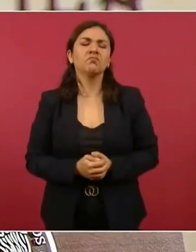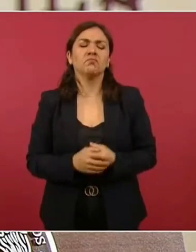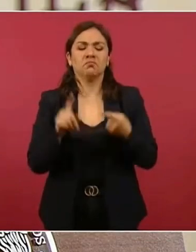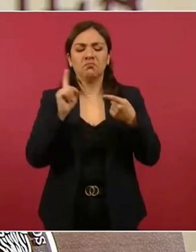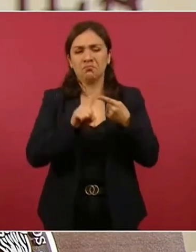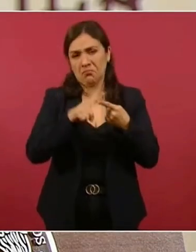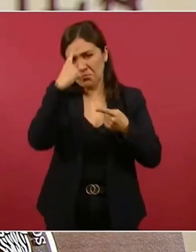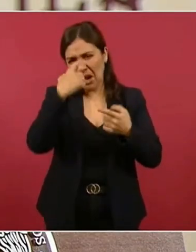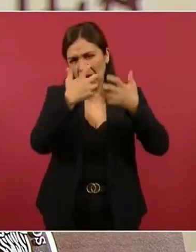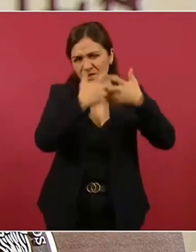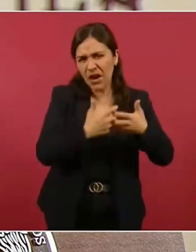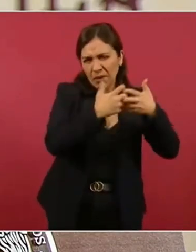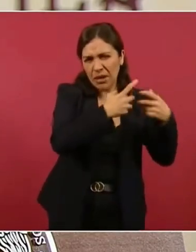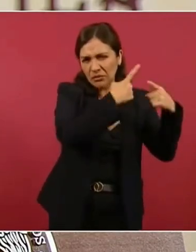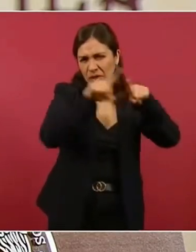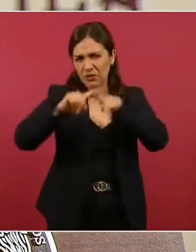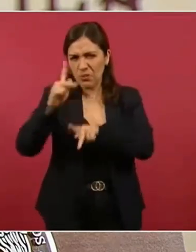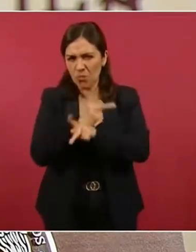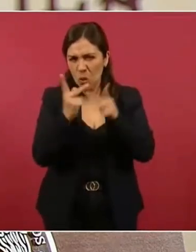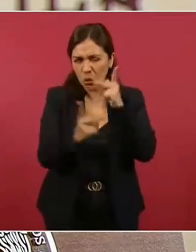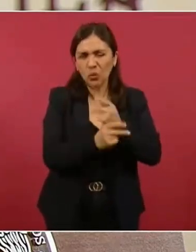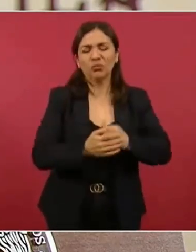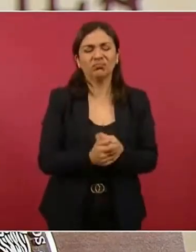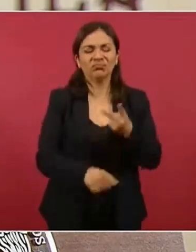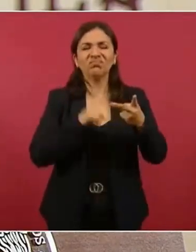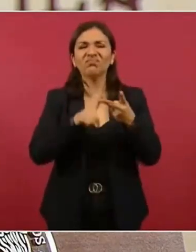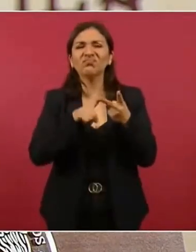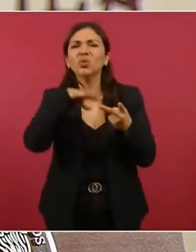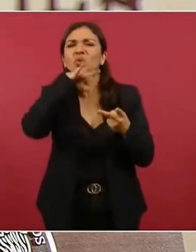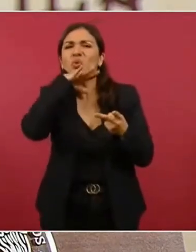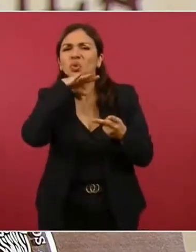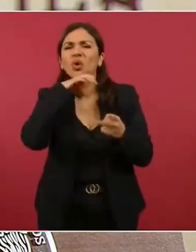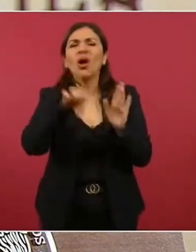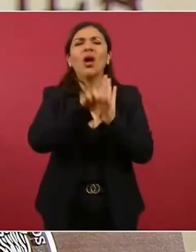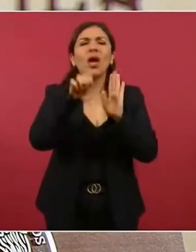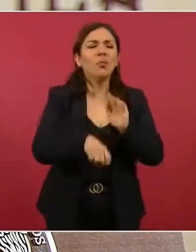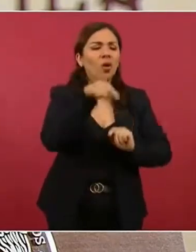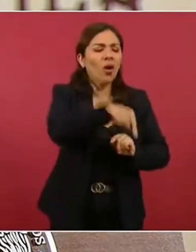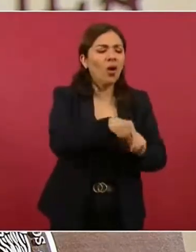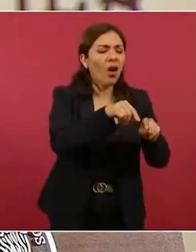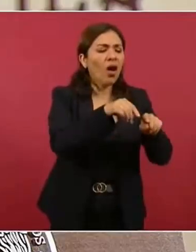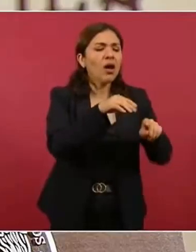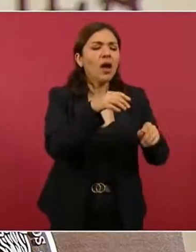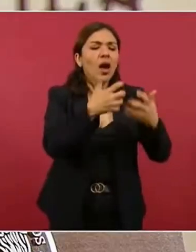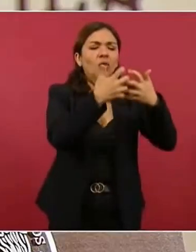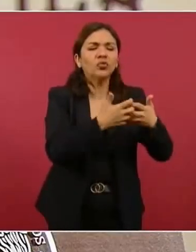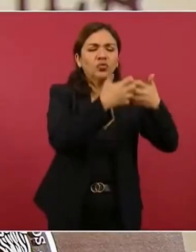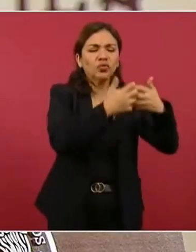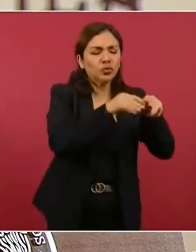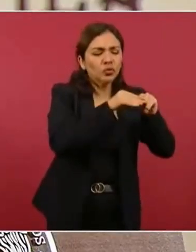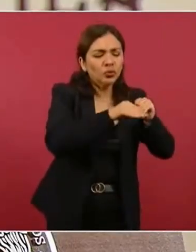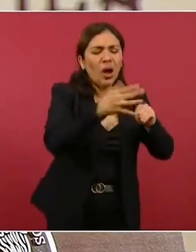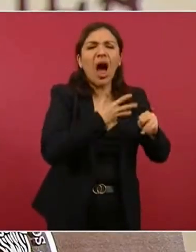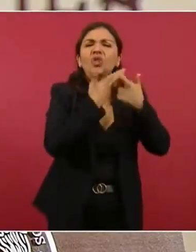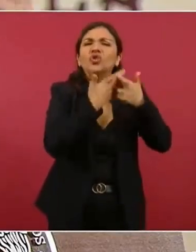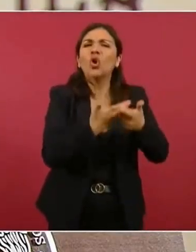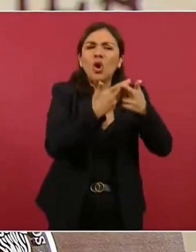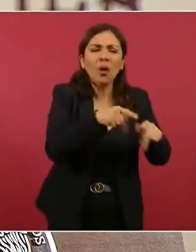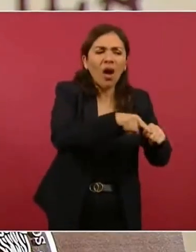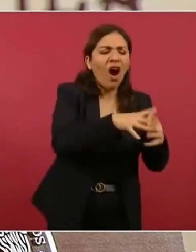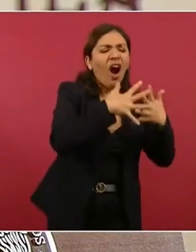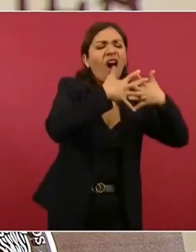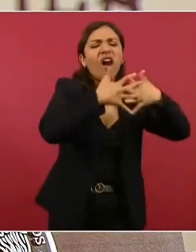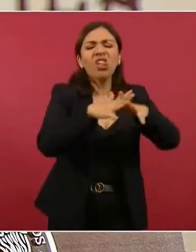productos, una contaminación cruzada, residuos de un medicamento que quedaban en la línea de producción y se mezclaban con